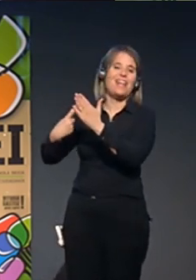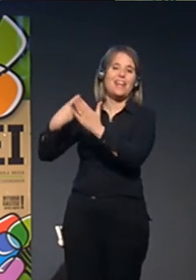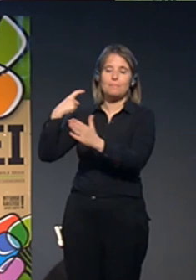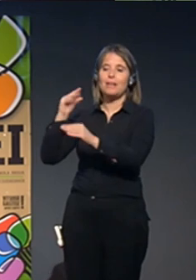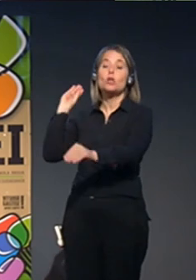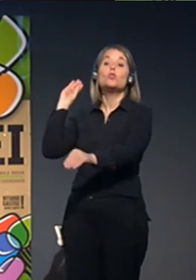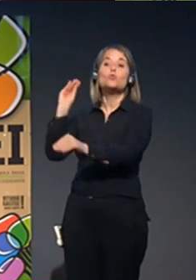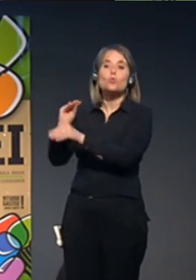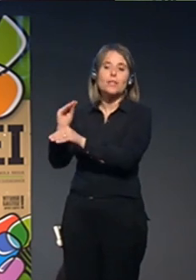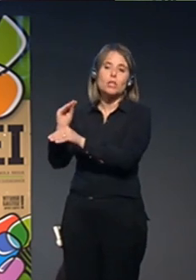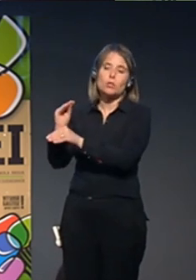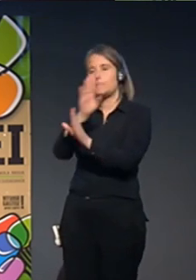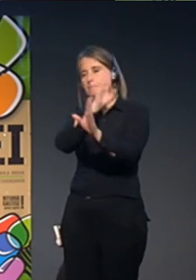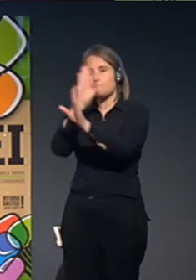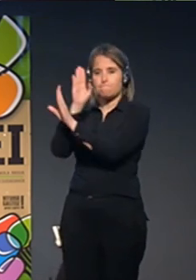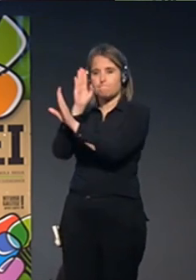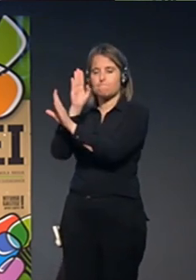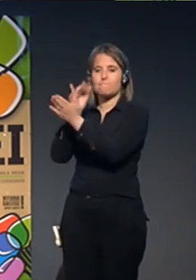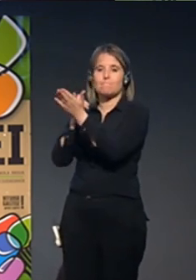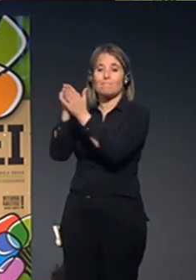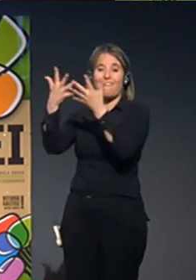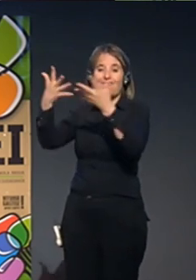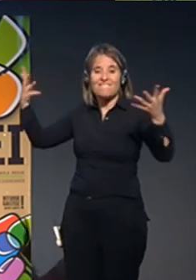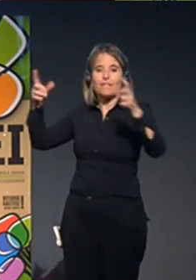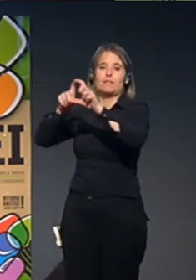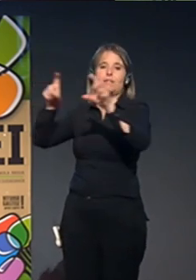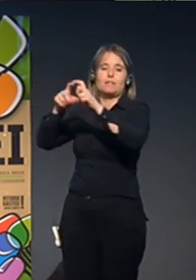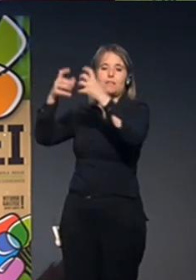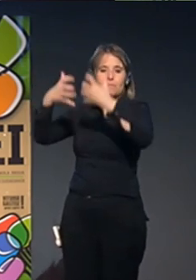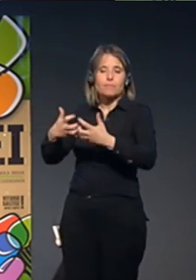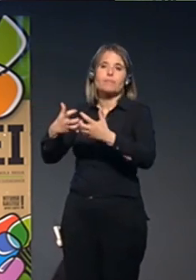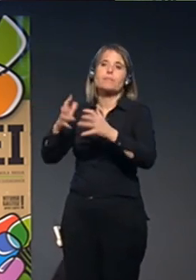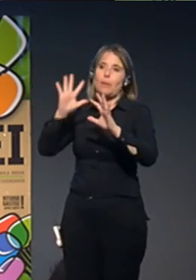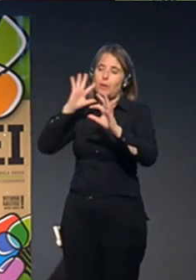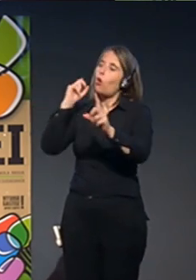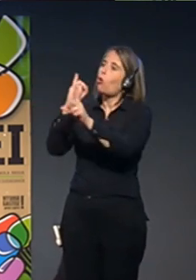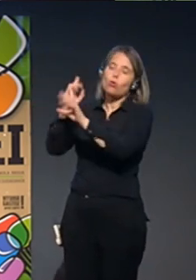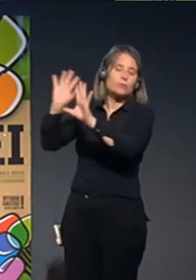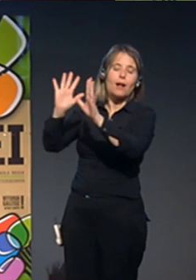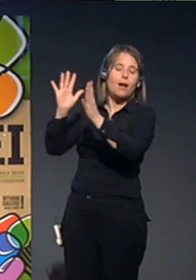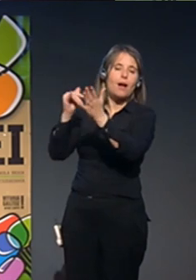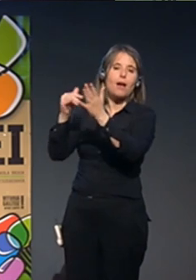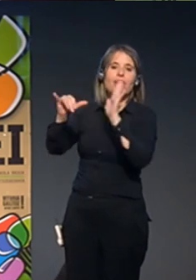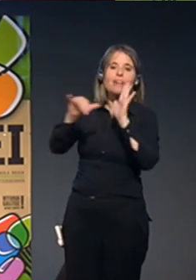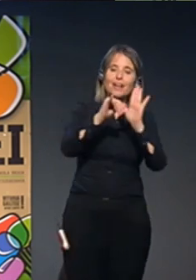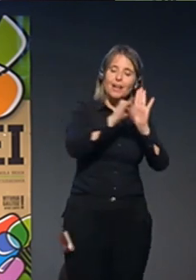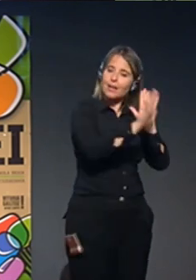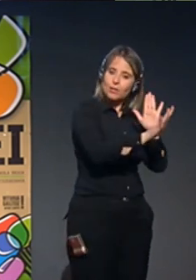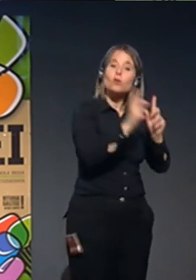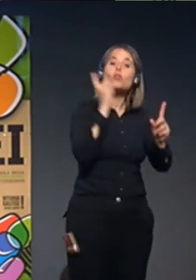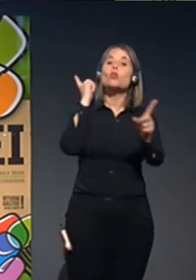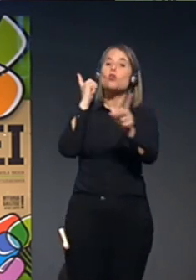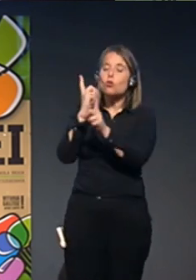subvenciones encubiertas a la agroindustria ha determinado cuidado no tengo nada contra la agroindustria cercana contra